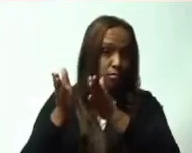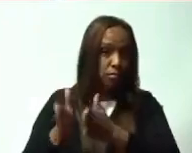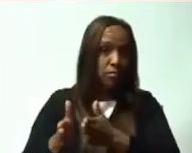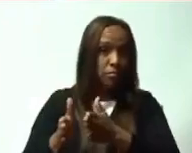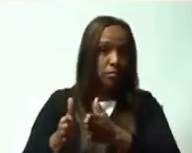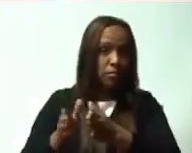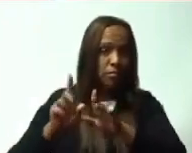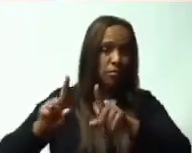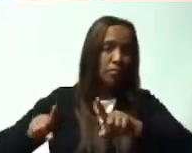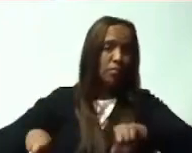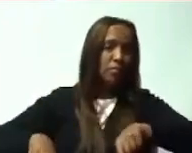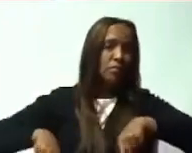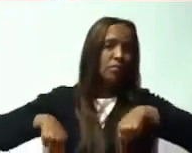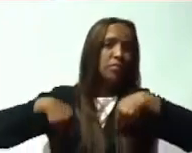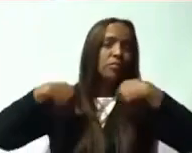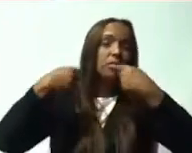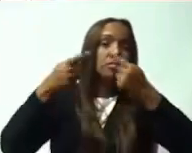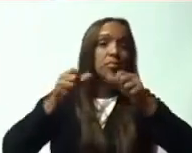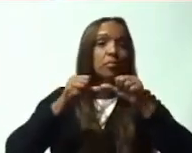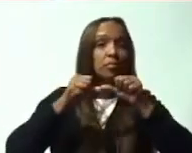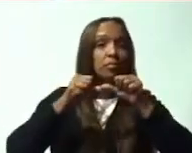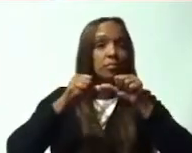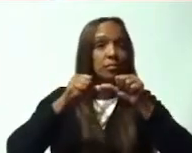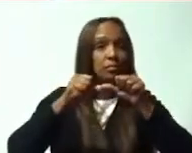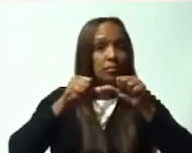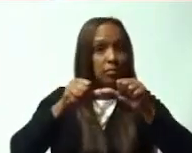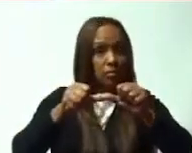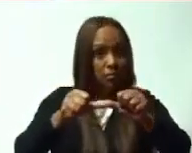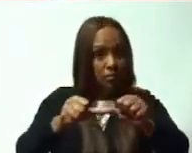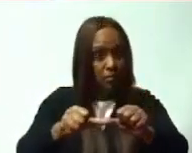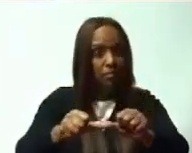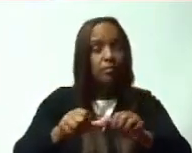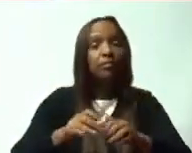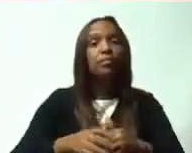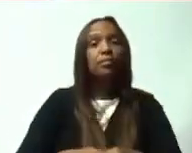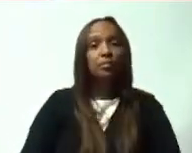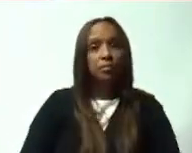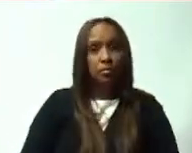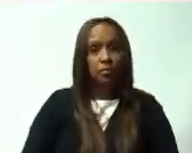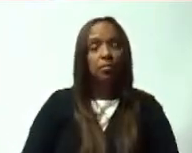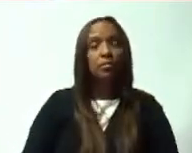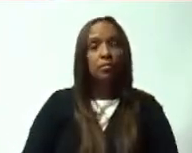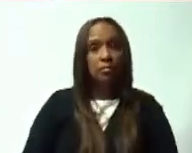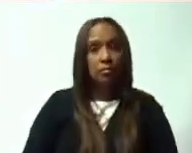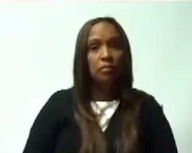habla, como dije, porque todo está debajo del sol.